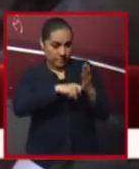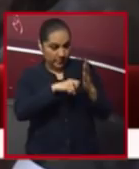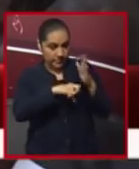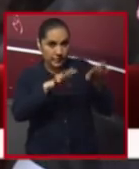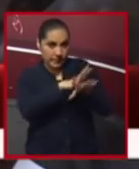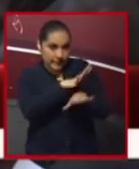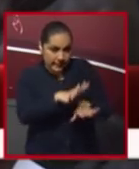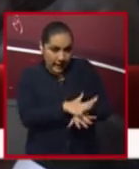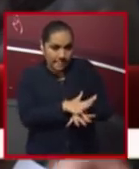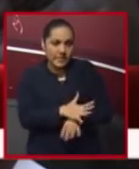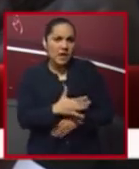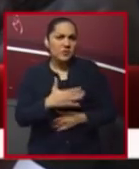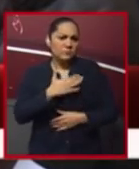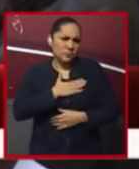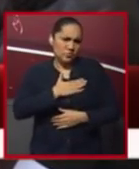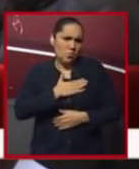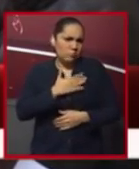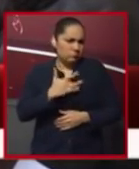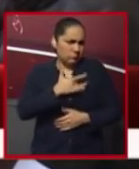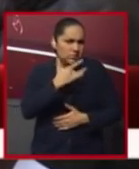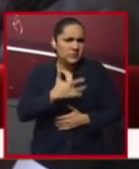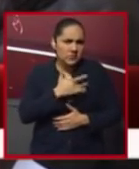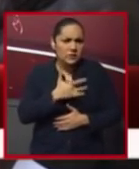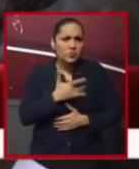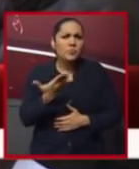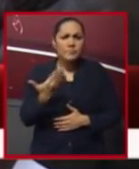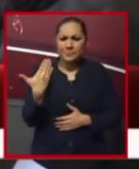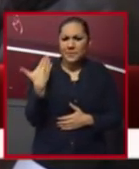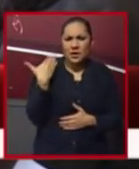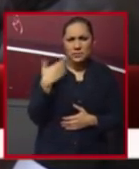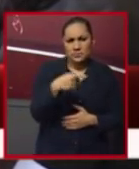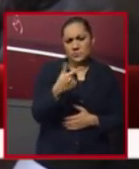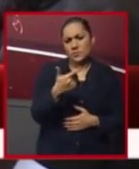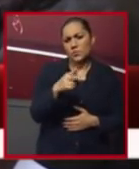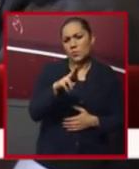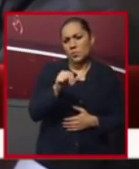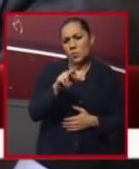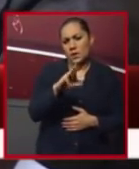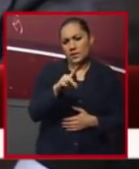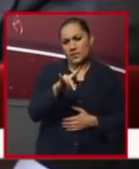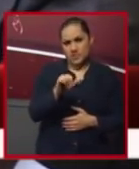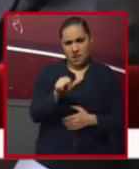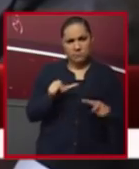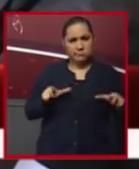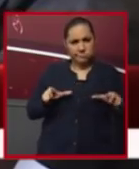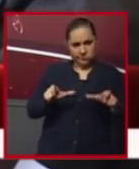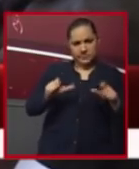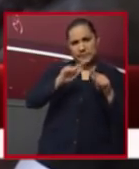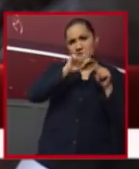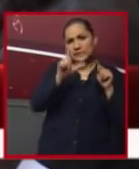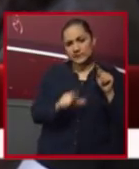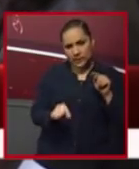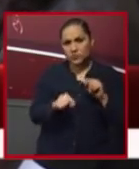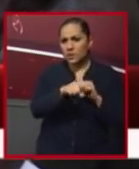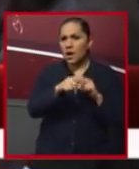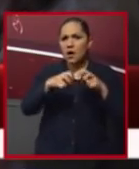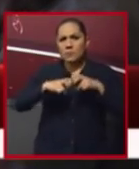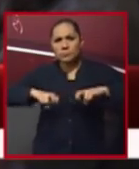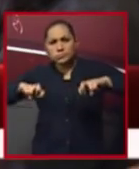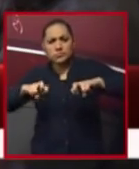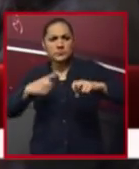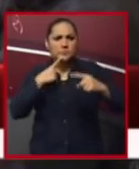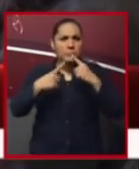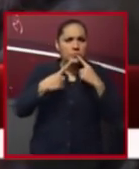el ejercicio que llevamos en Guardia Nacional es un ejercicio que vale la pena replicar, pero hacerlo de manera correcta,